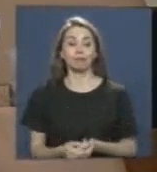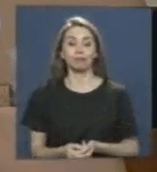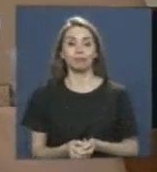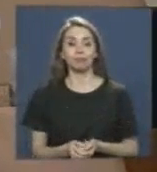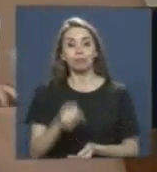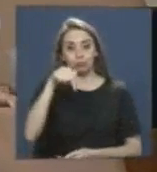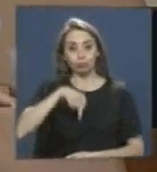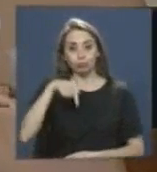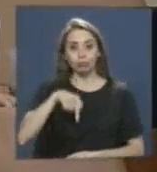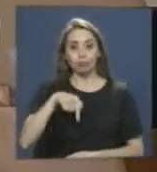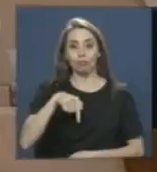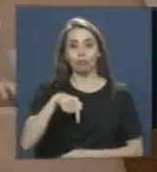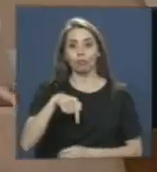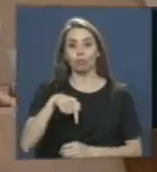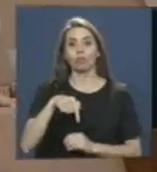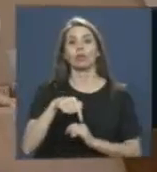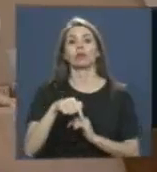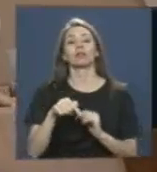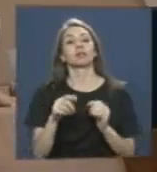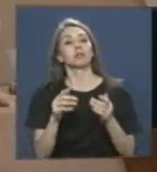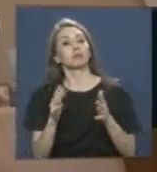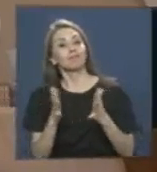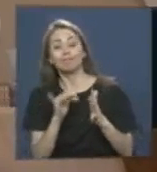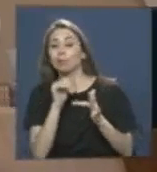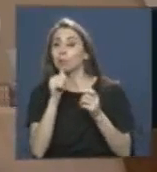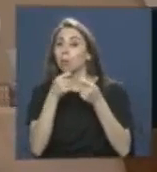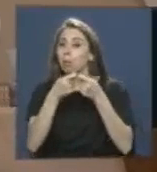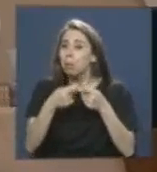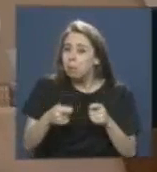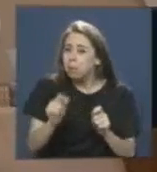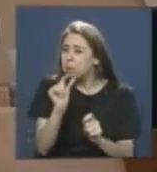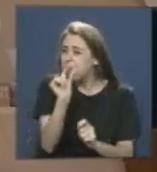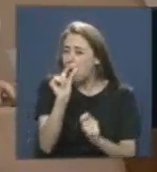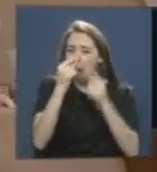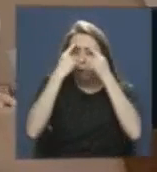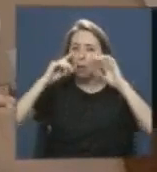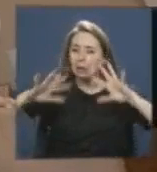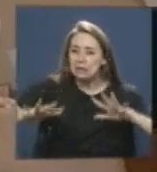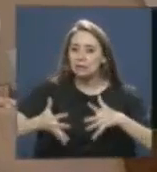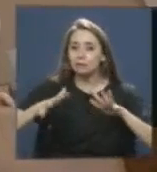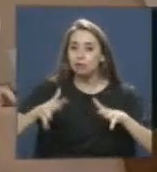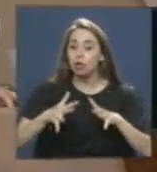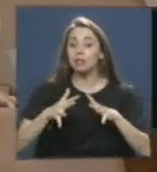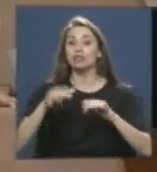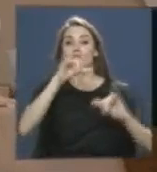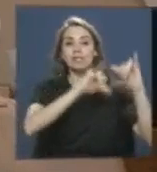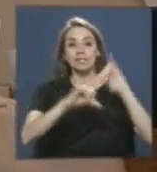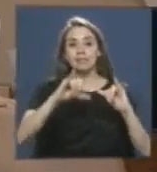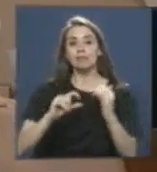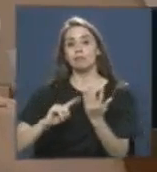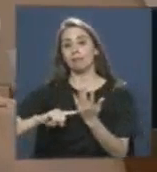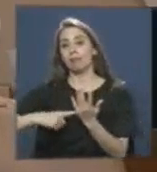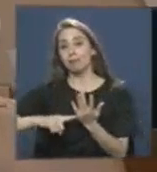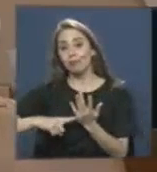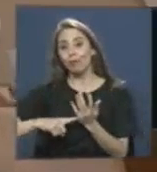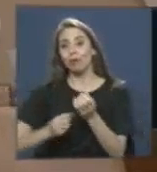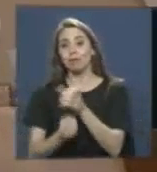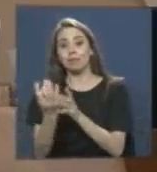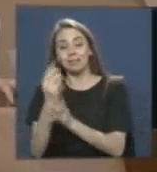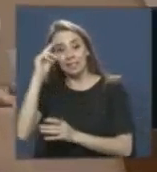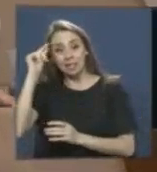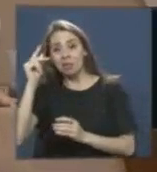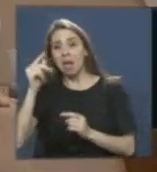Hoy, además de relativamente pobres, los esfuerzos en el ámbito de la ciencia, la tecnología y la innovación